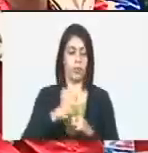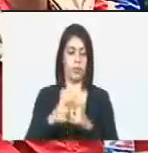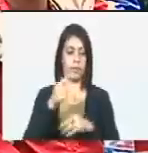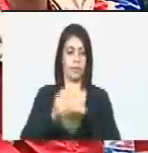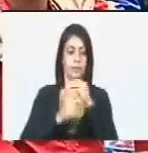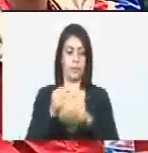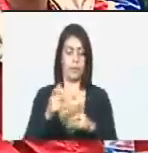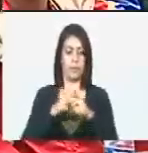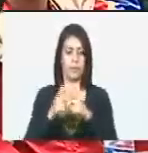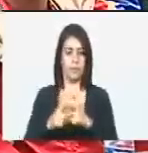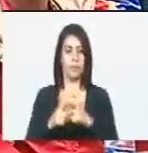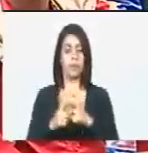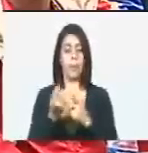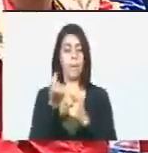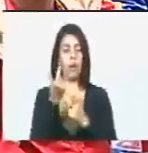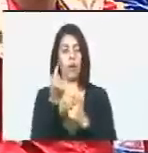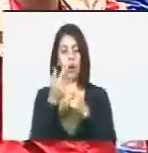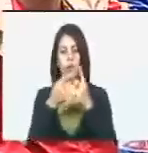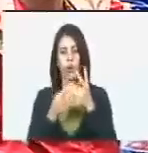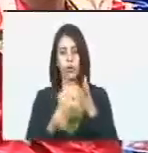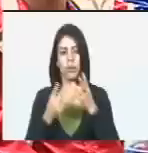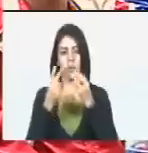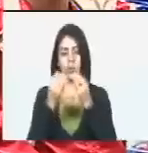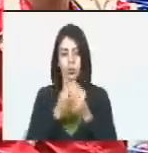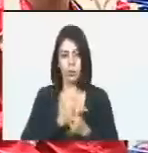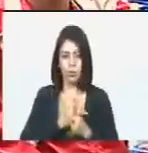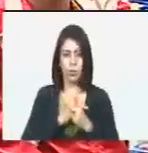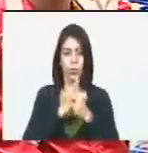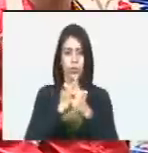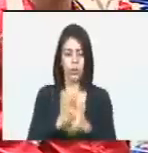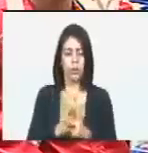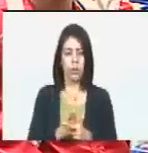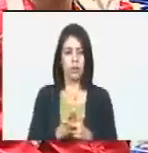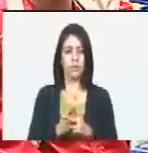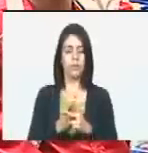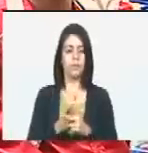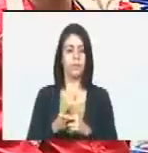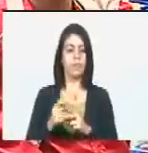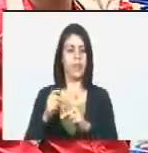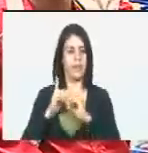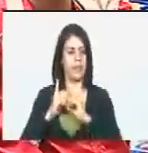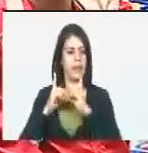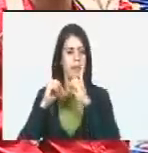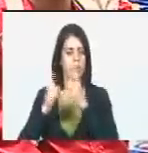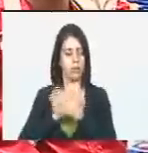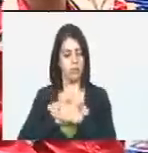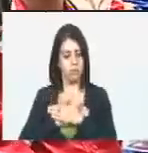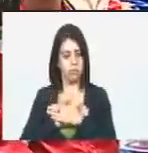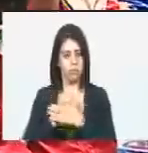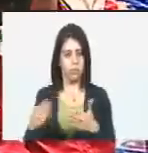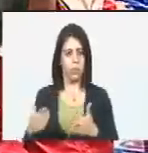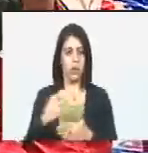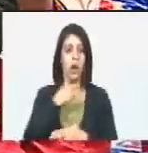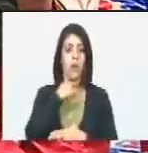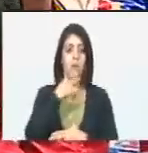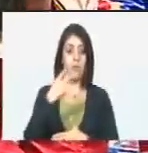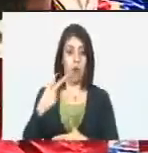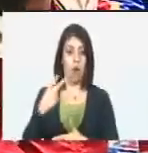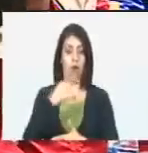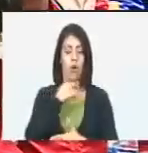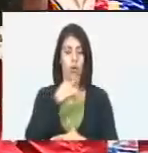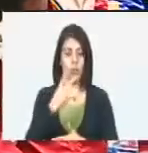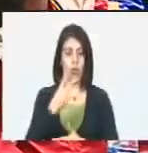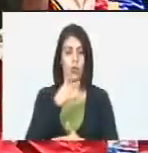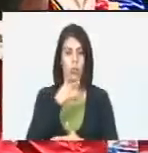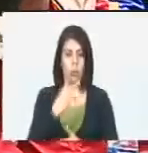escasos recursos, con mucha voluntad, con una férrea dedicación y entrega, levantaban la voz y decían, hay